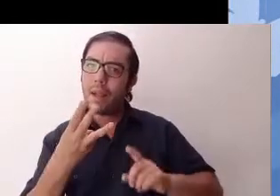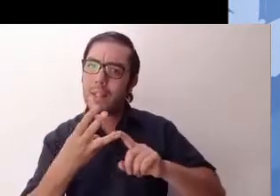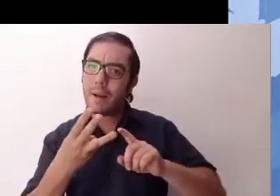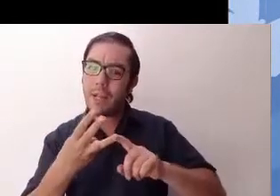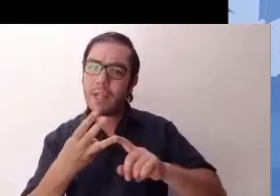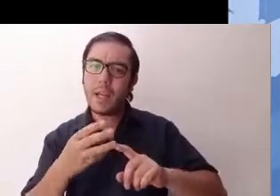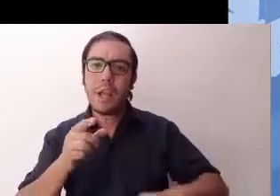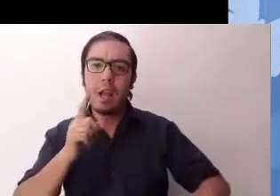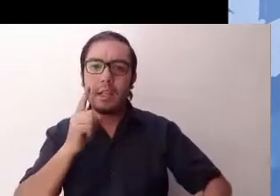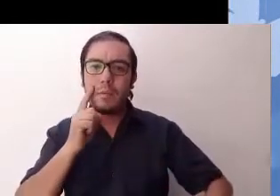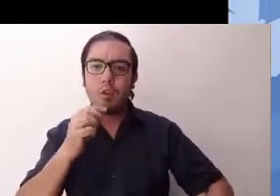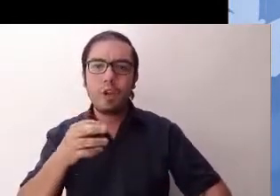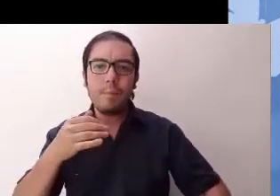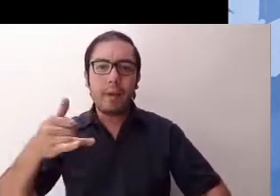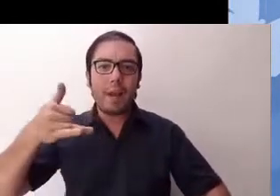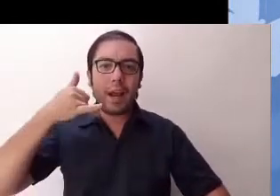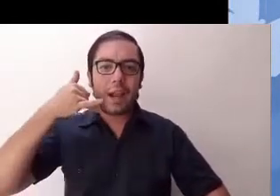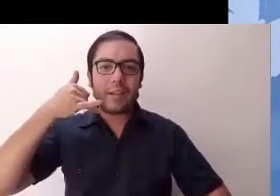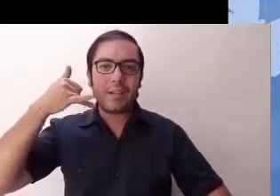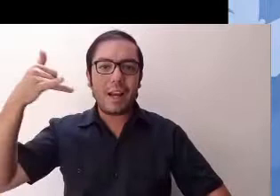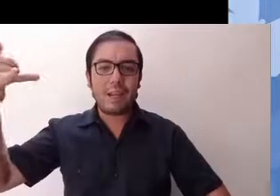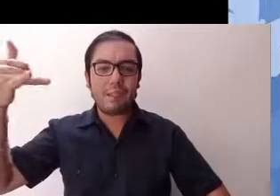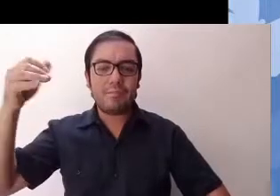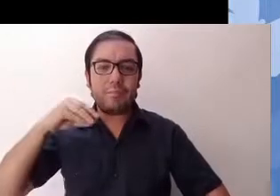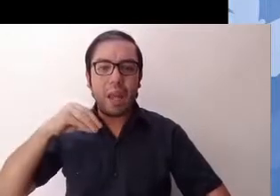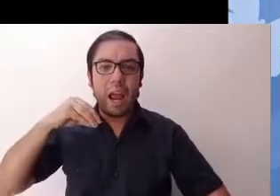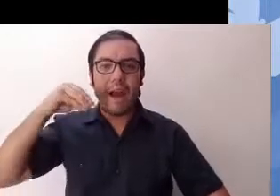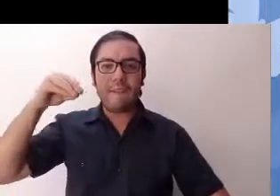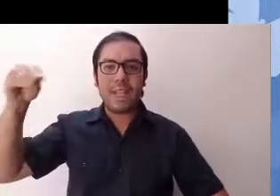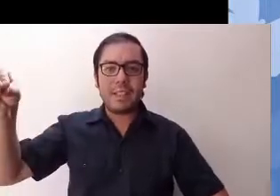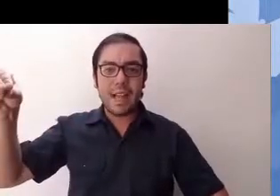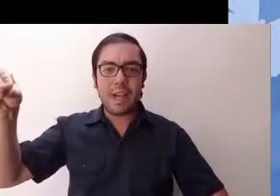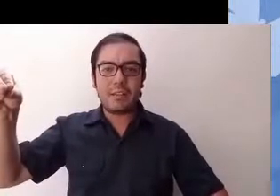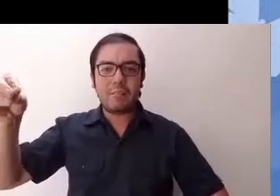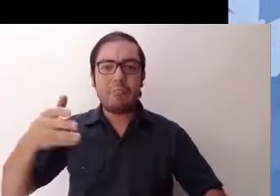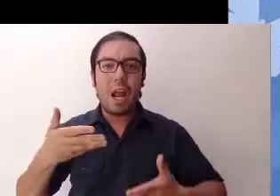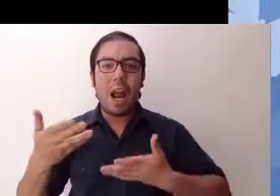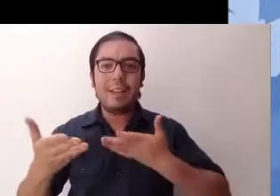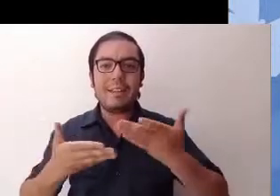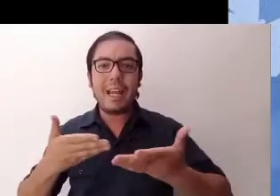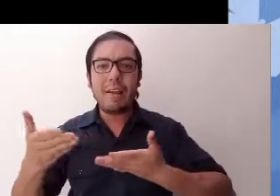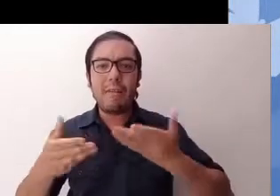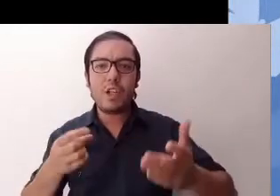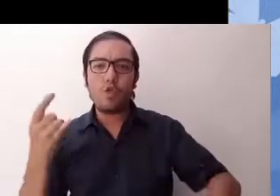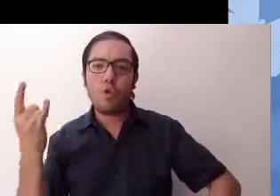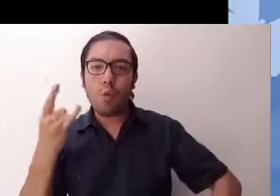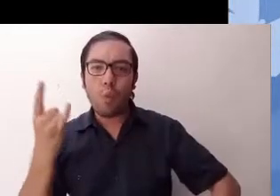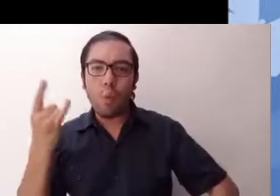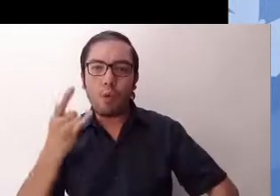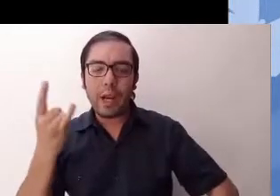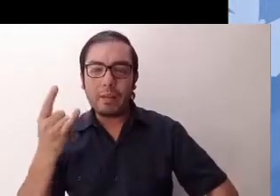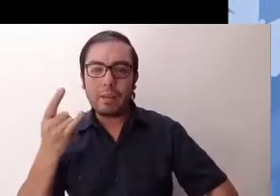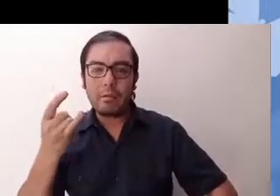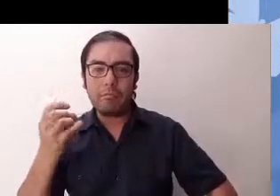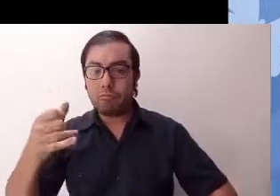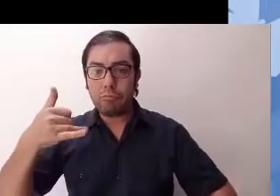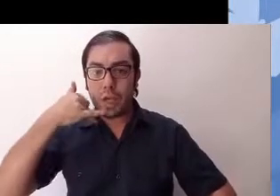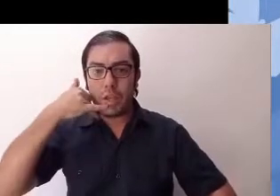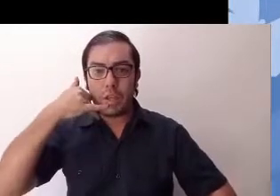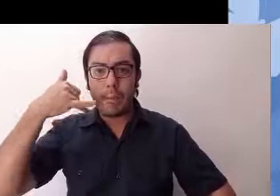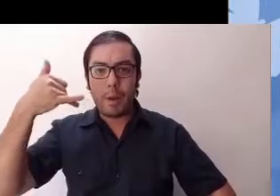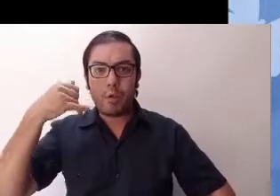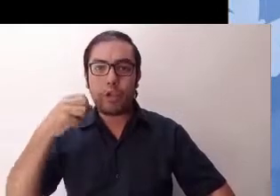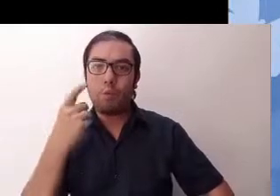En tercera medida, tenemos que alertar. ¿A quién vamos a alertar? A un servicio de urgencia. ¿Cómo lo